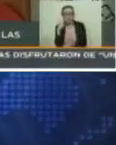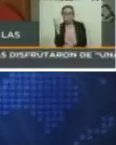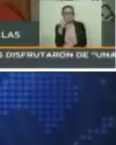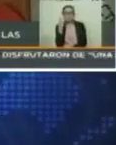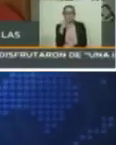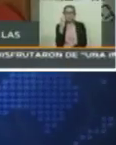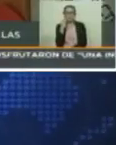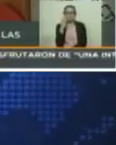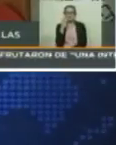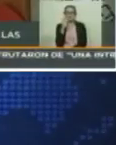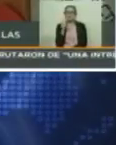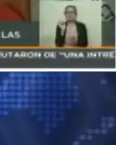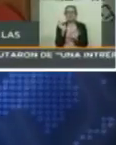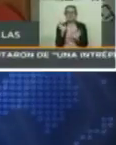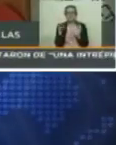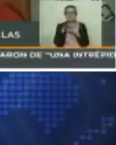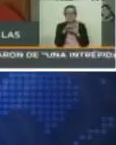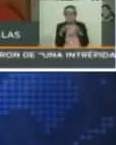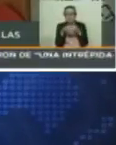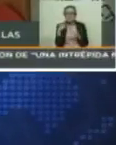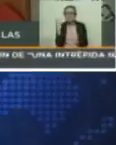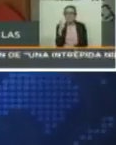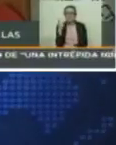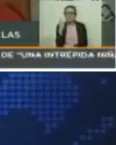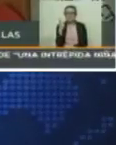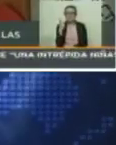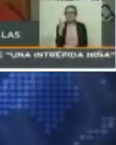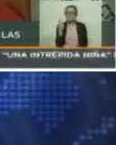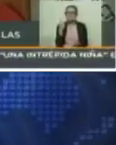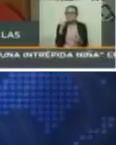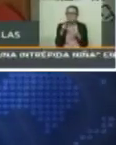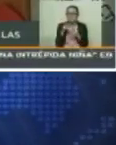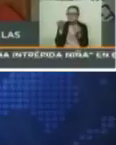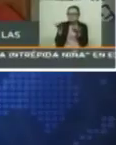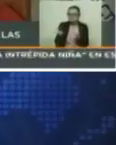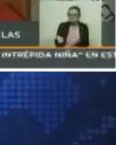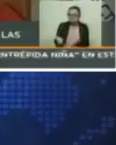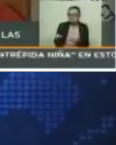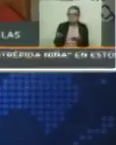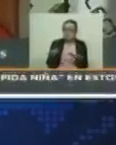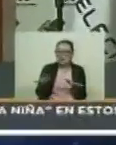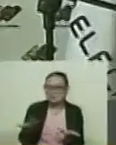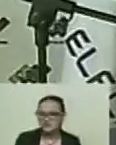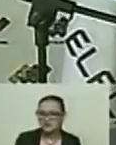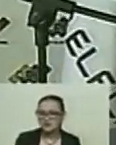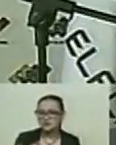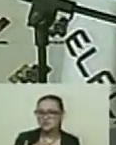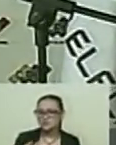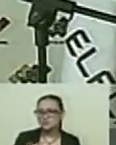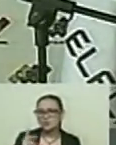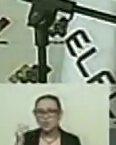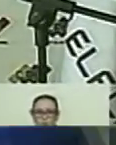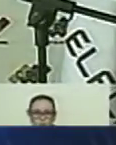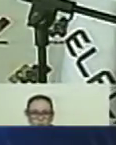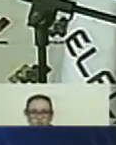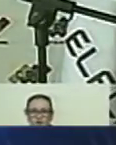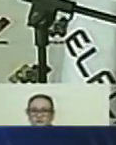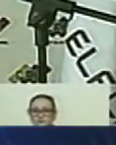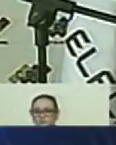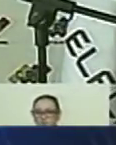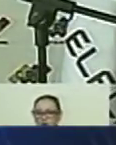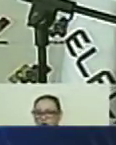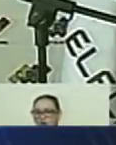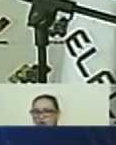escuchar declaraciones en vivo y directo de la vicepresidenta Sandra Oblitas. Vamos a escuchar. Lo que puedan ser sus inquietudes, sus solicitudes,